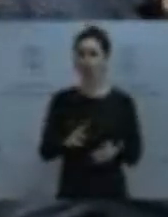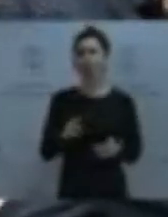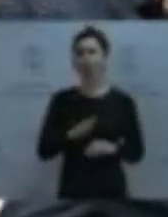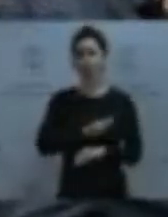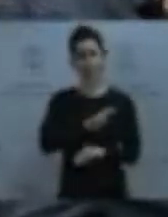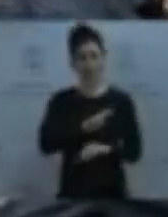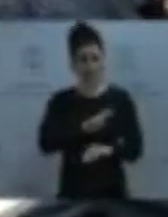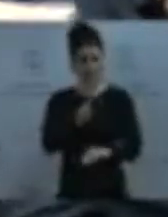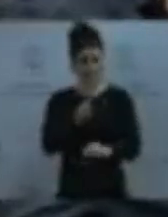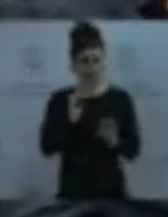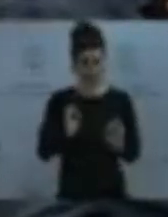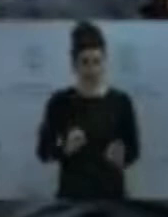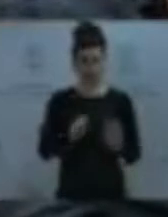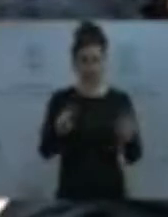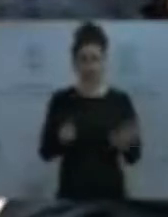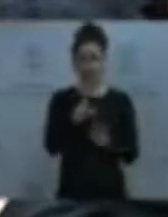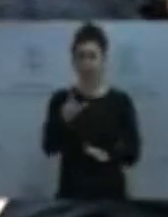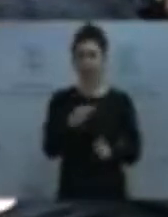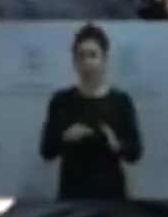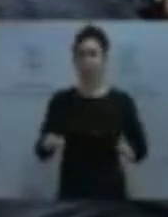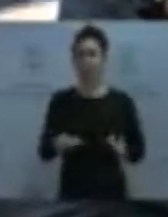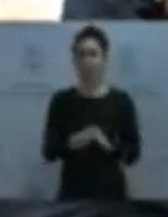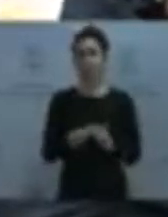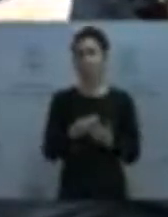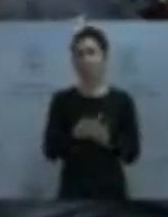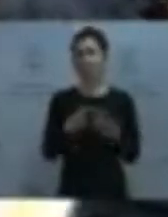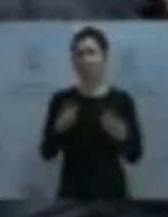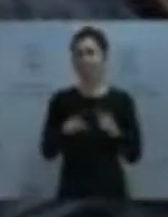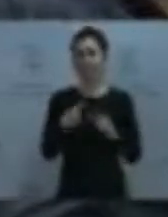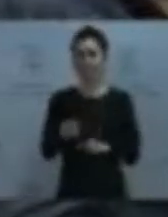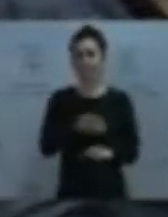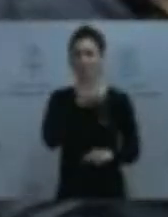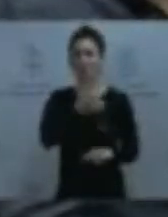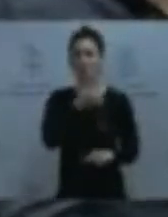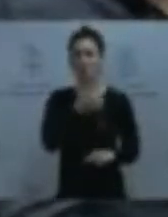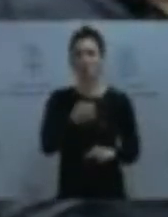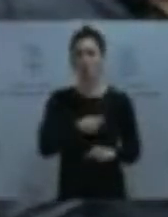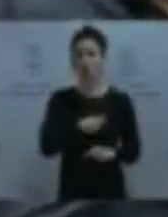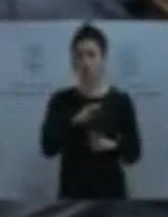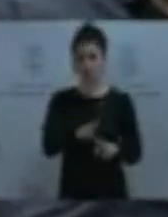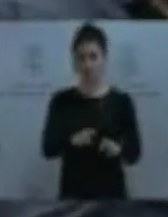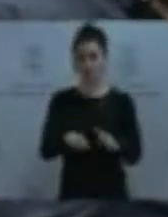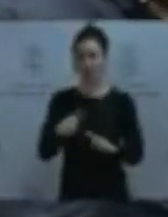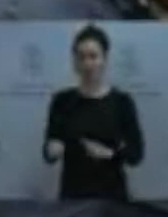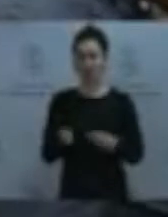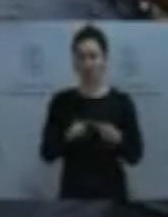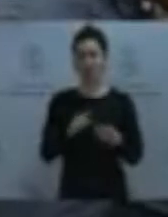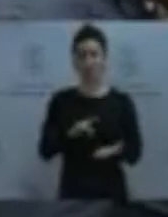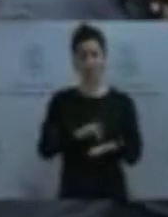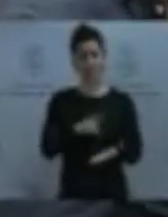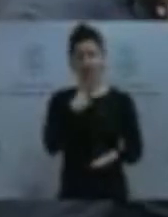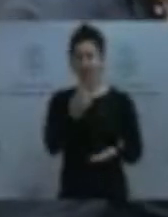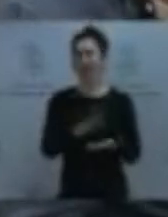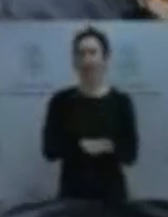2017. Es posterior a su comparecencia en esta comisión de investigación, cuando él dice que el